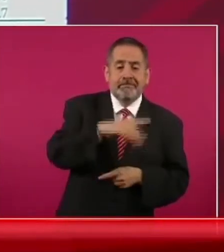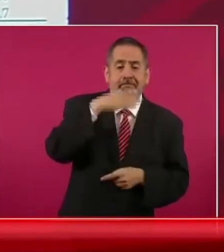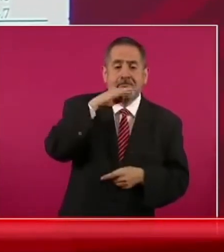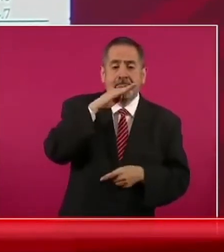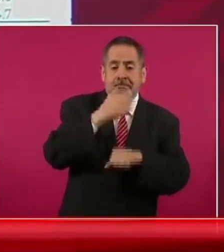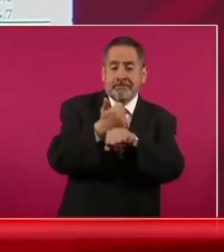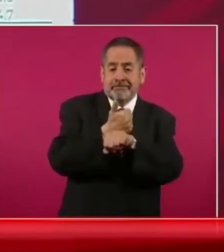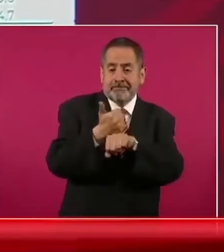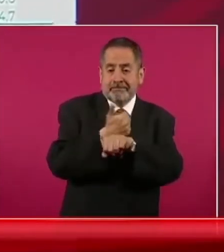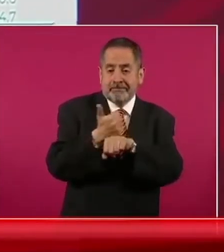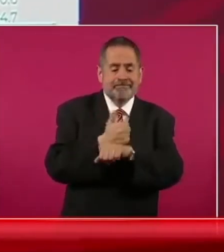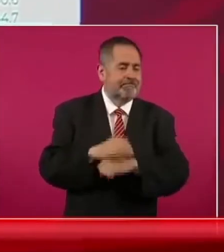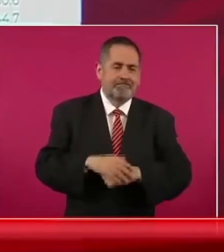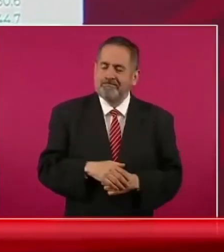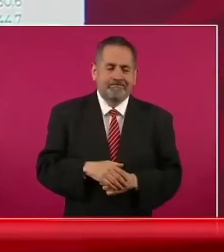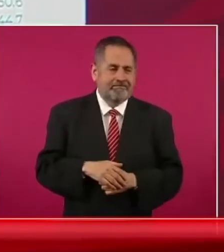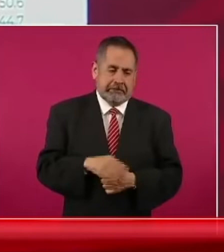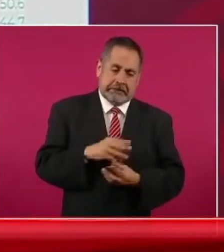amarillo